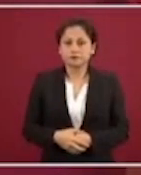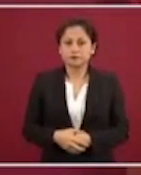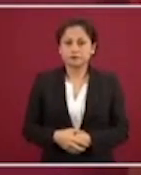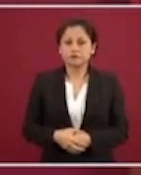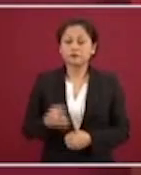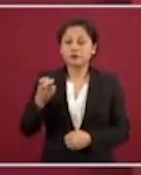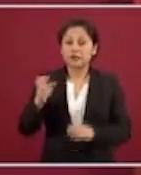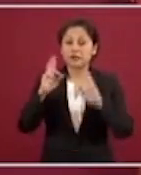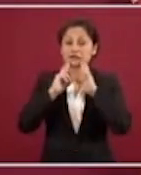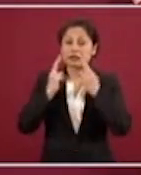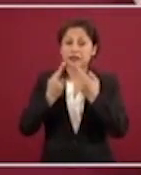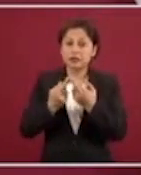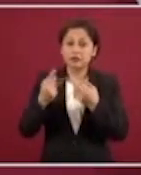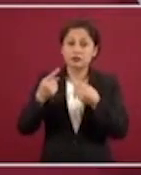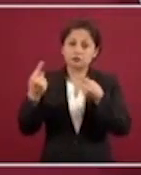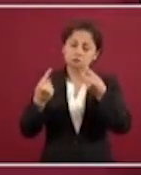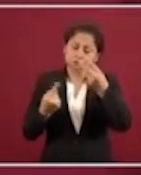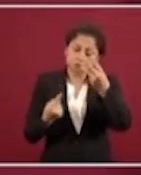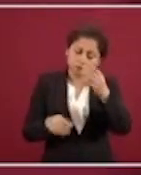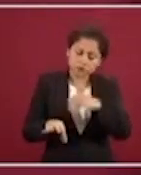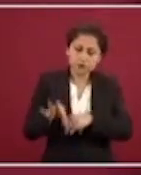de interés público.